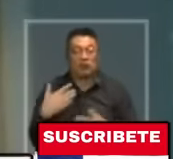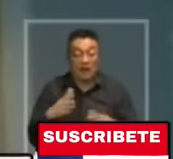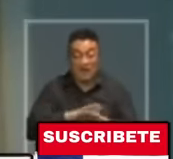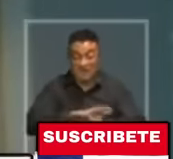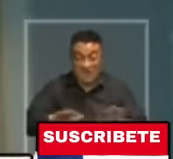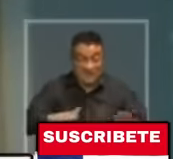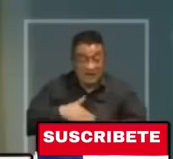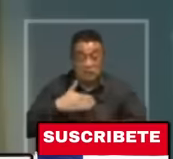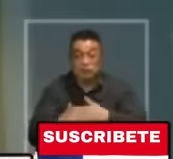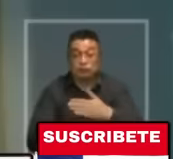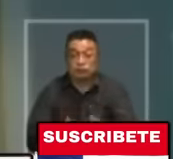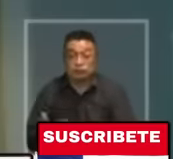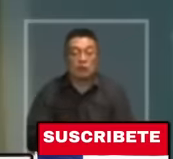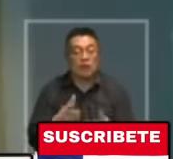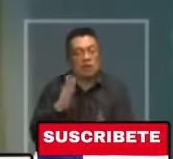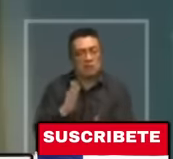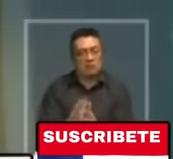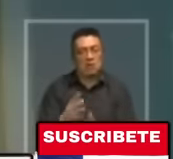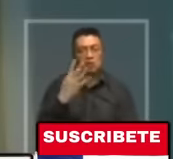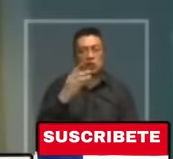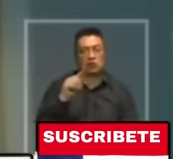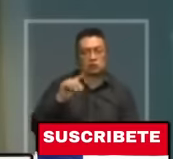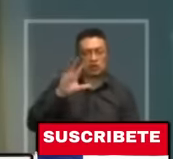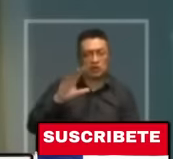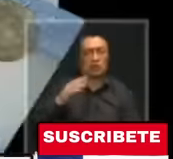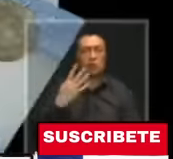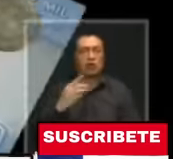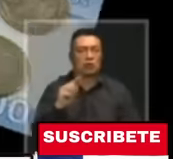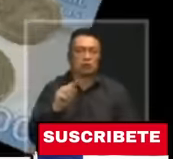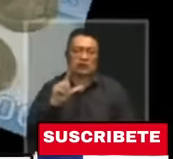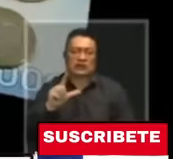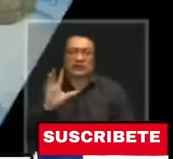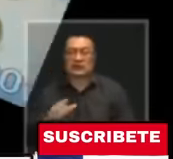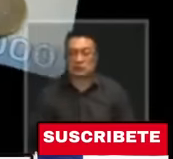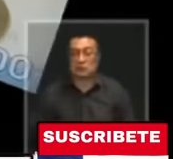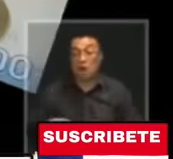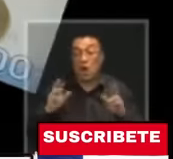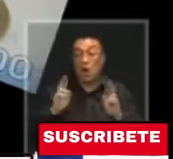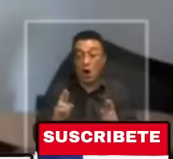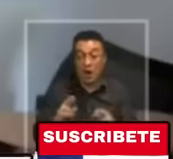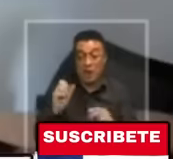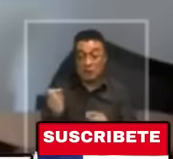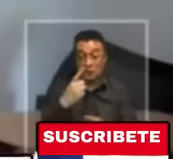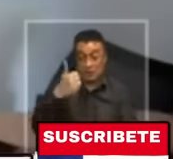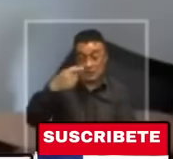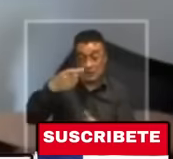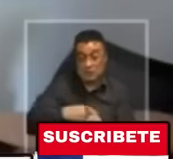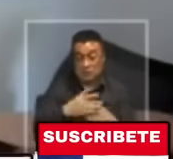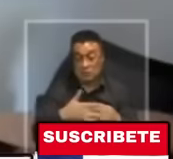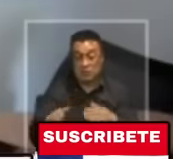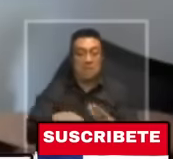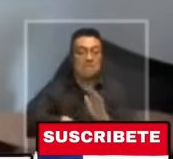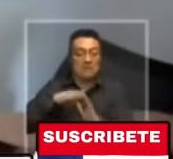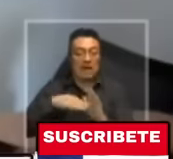de ubicarse entre un 4 y5 y un 475 y Esperamos que durante el primer semestre se den los mayores